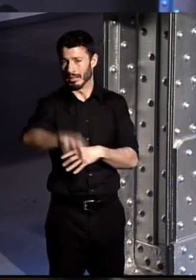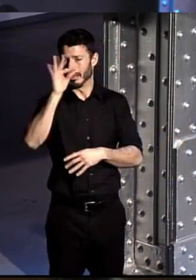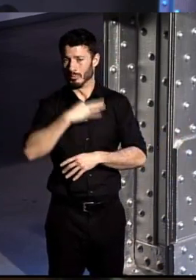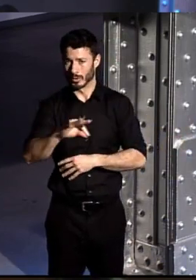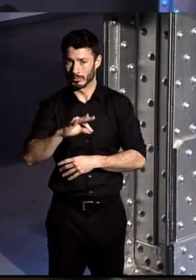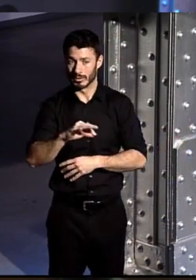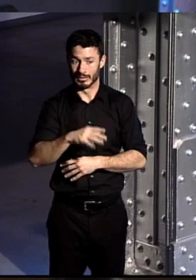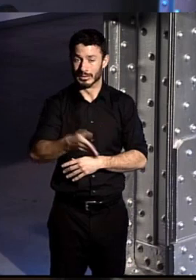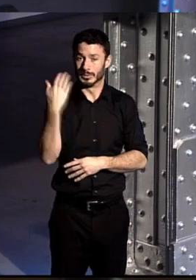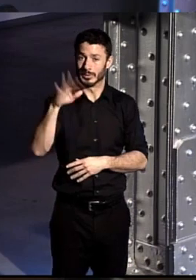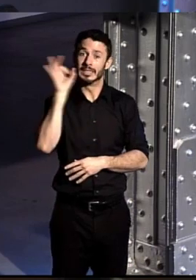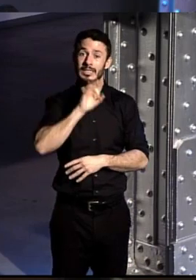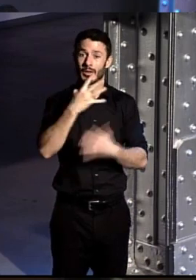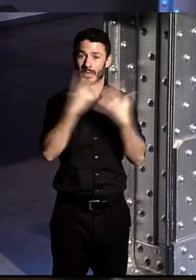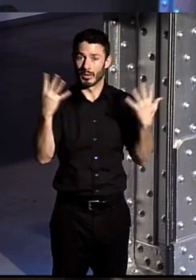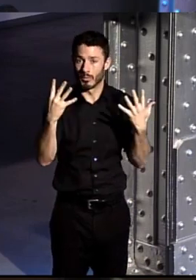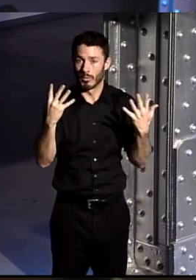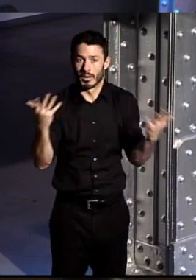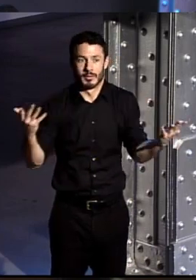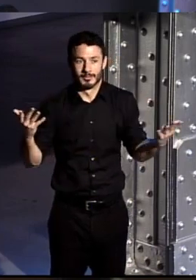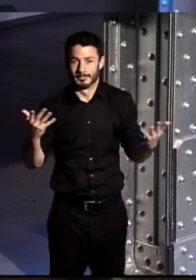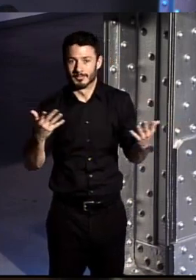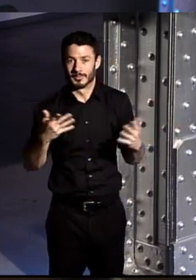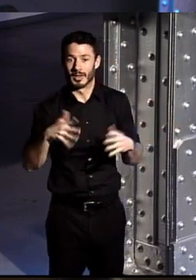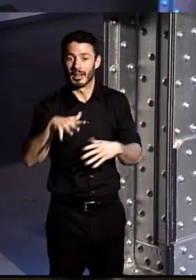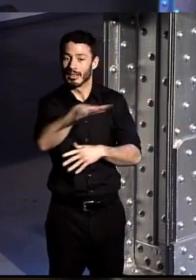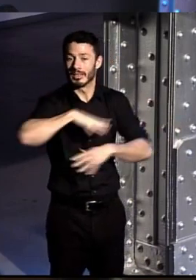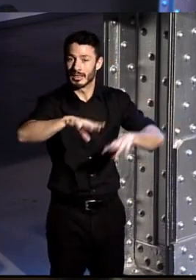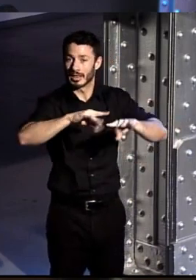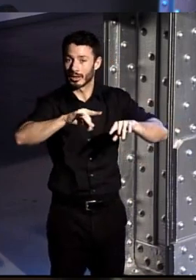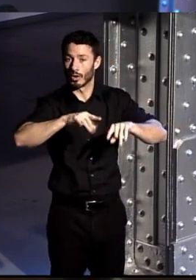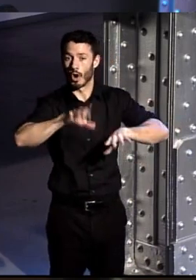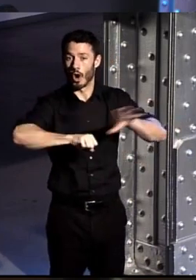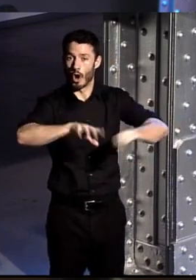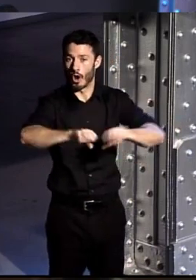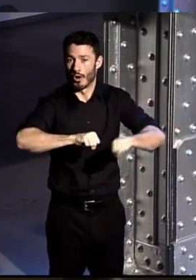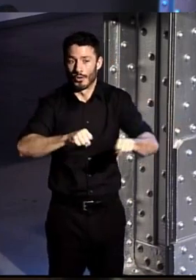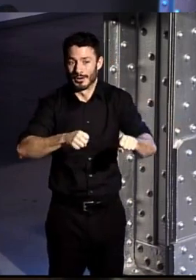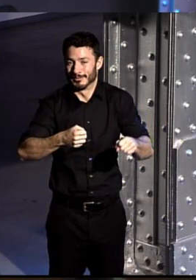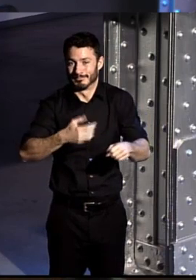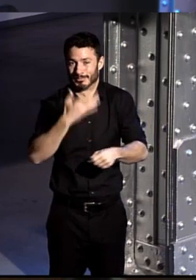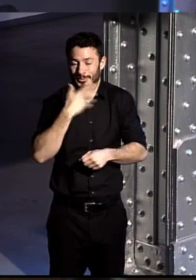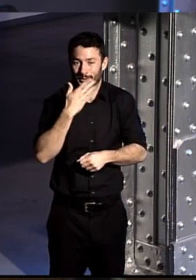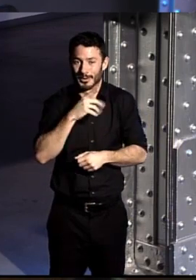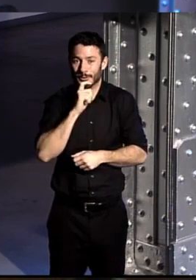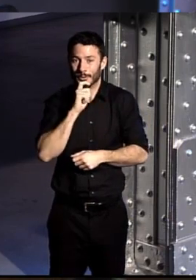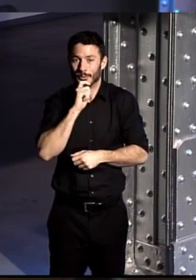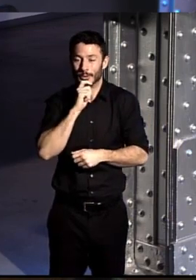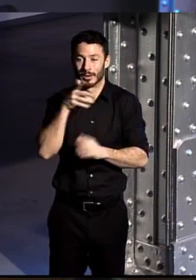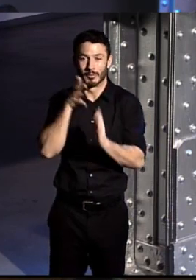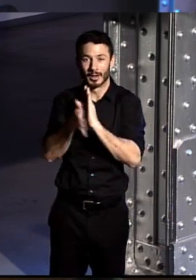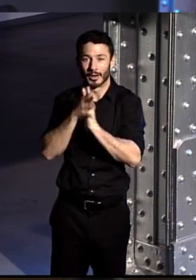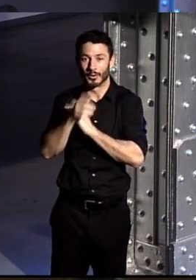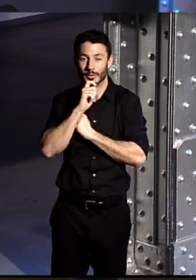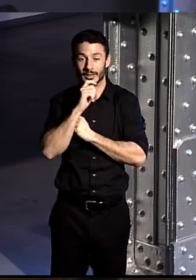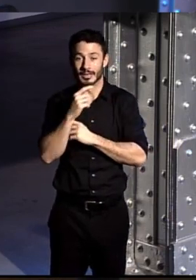era el siglo del colonialismo, de conocer todos esos territorios y se necesitaba que esos lectores, aparte